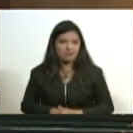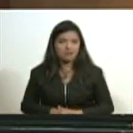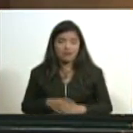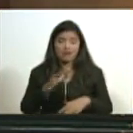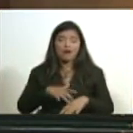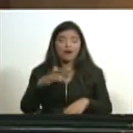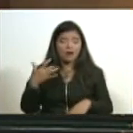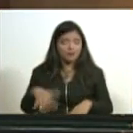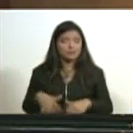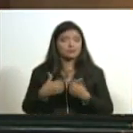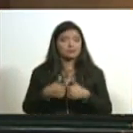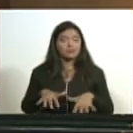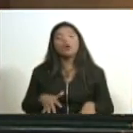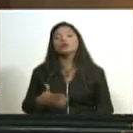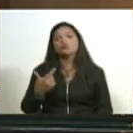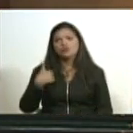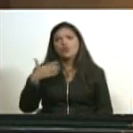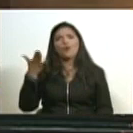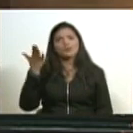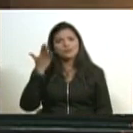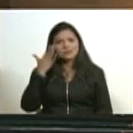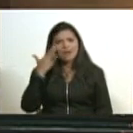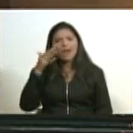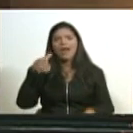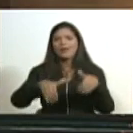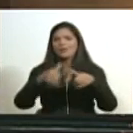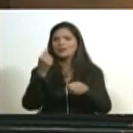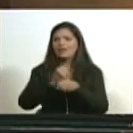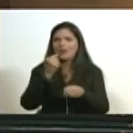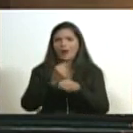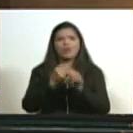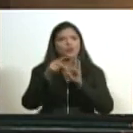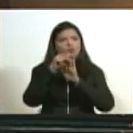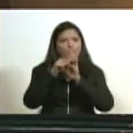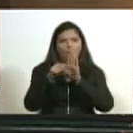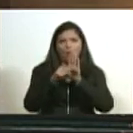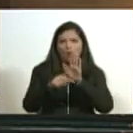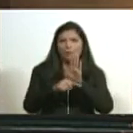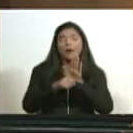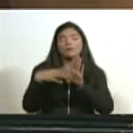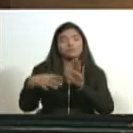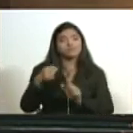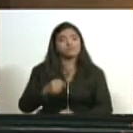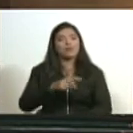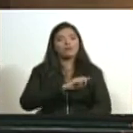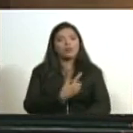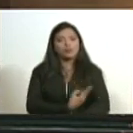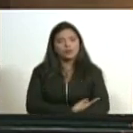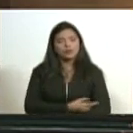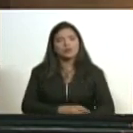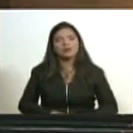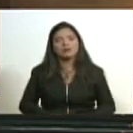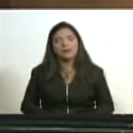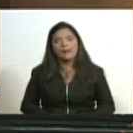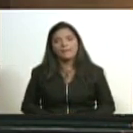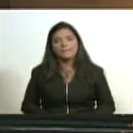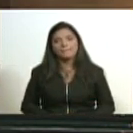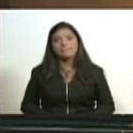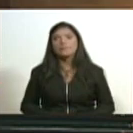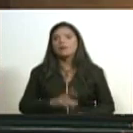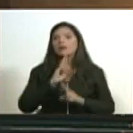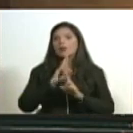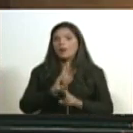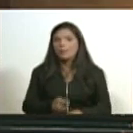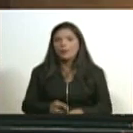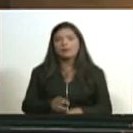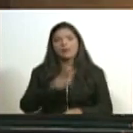grave. Yo sí sé que el Poder Electoral está trabajando un conjunto de normas para endurecer la respuesta a